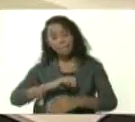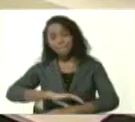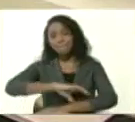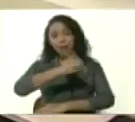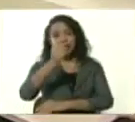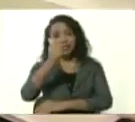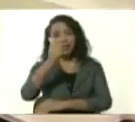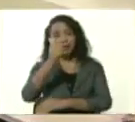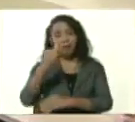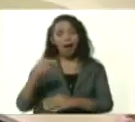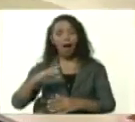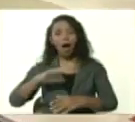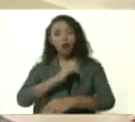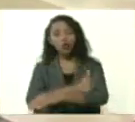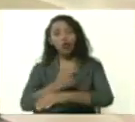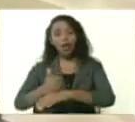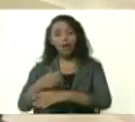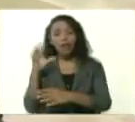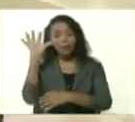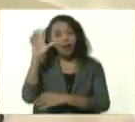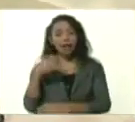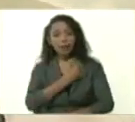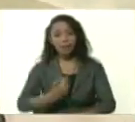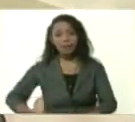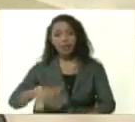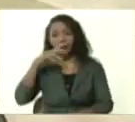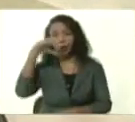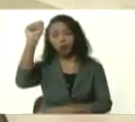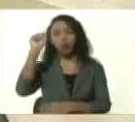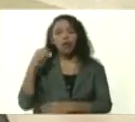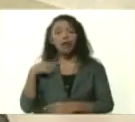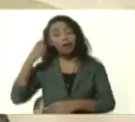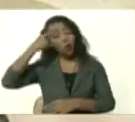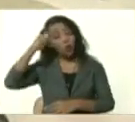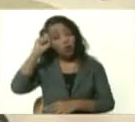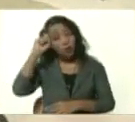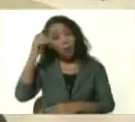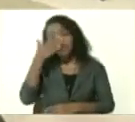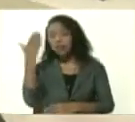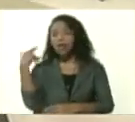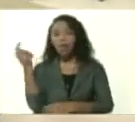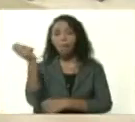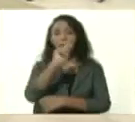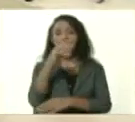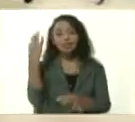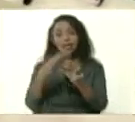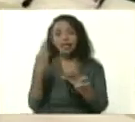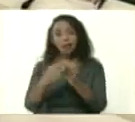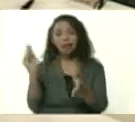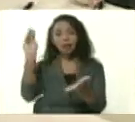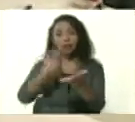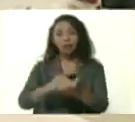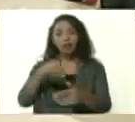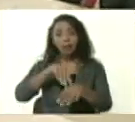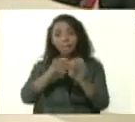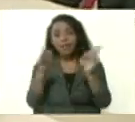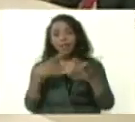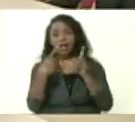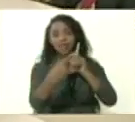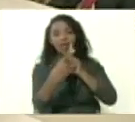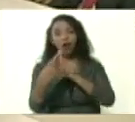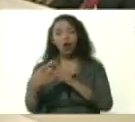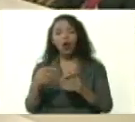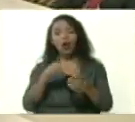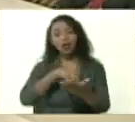del país, el presidente de la República, Nicolás Maduro Moros. Recordemos que el pasado mes de septiembre se instaló esta Mesa de Diálogo Nacional, sin